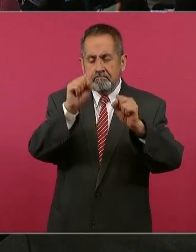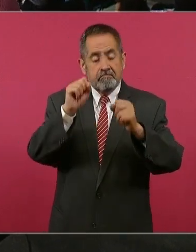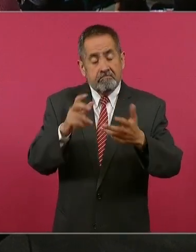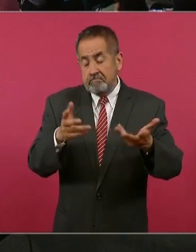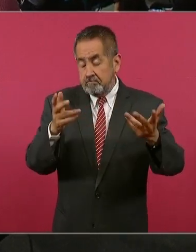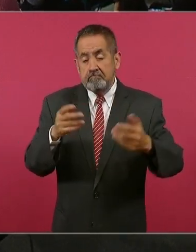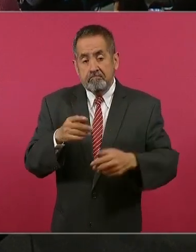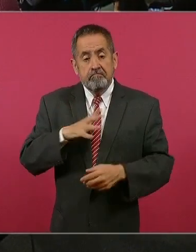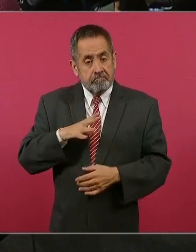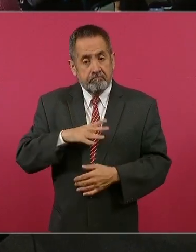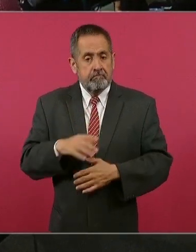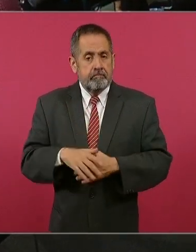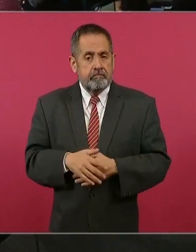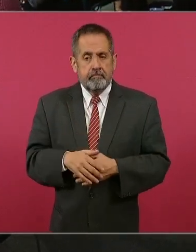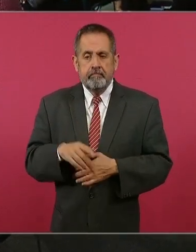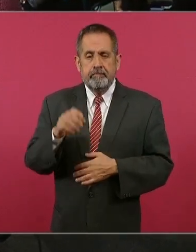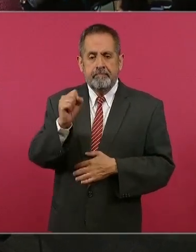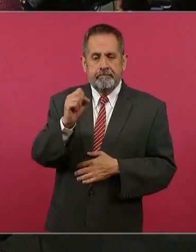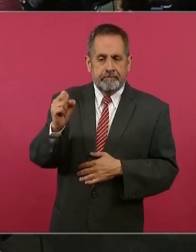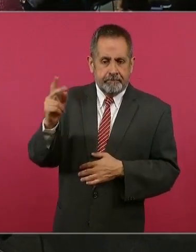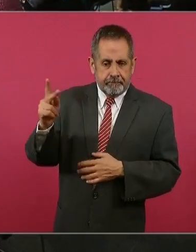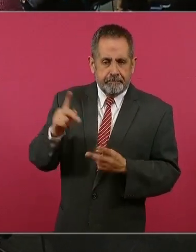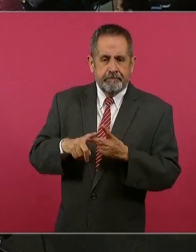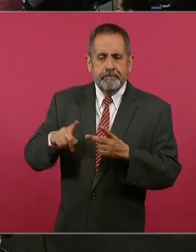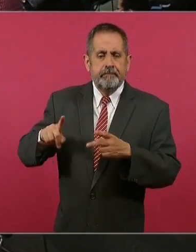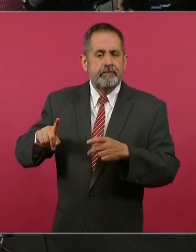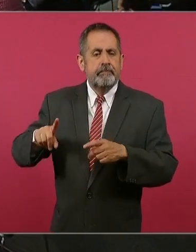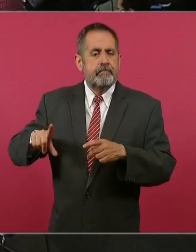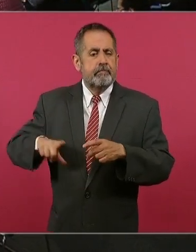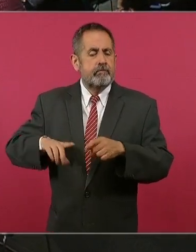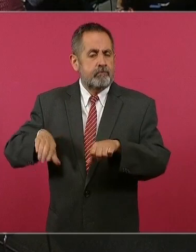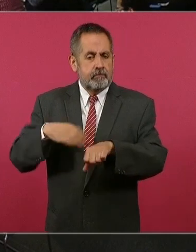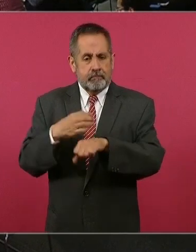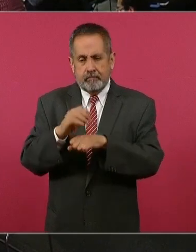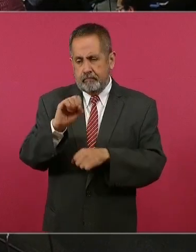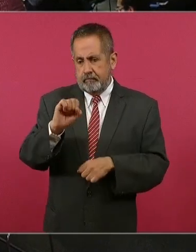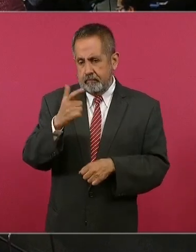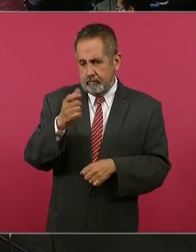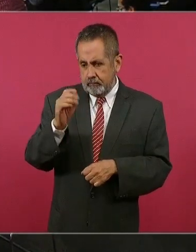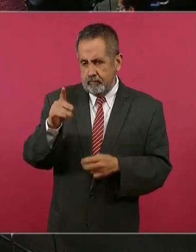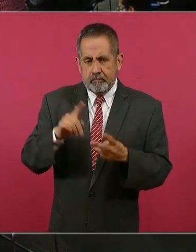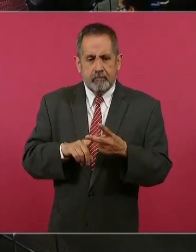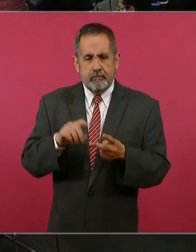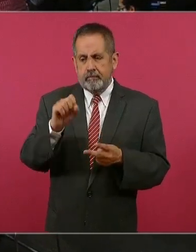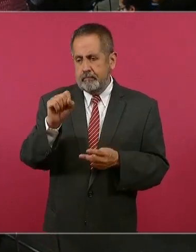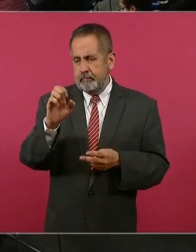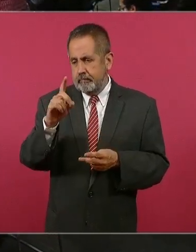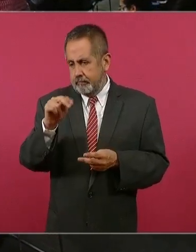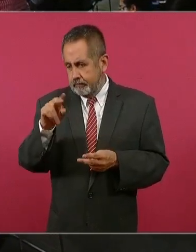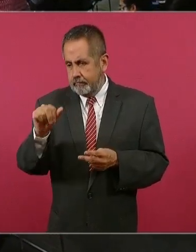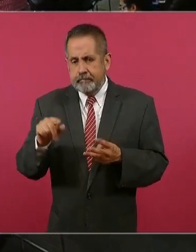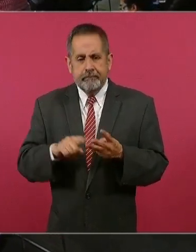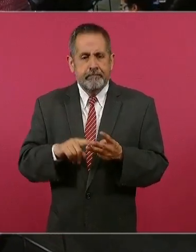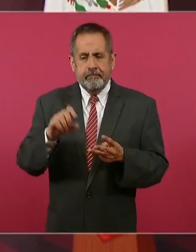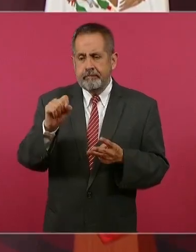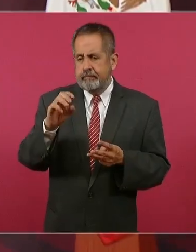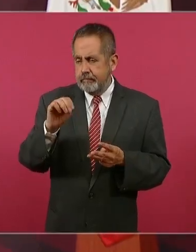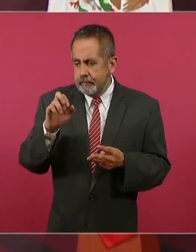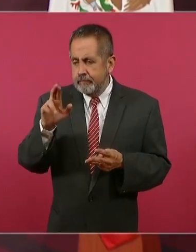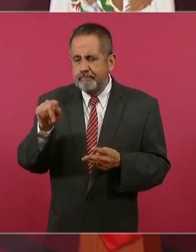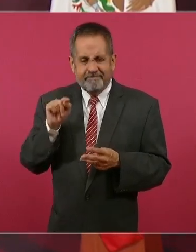tanto de seguridad pública, gobernación, defensa, marina,